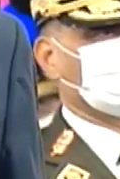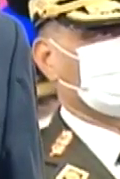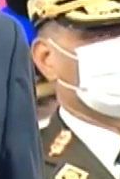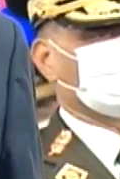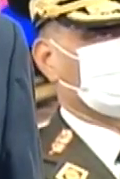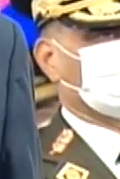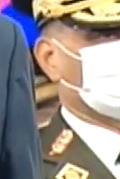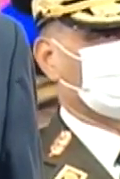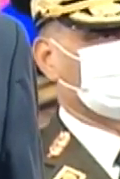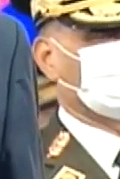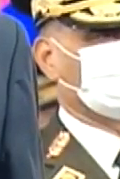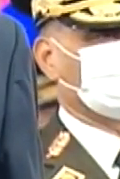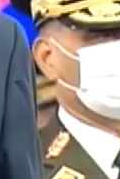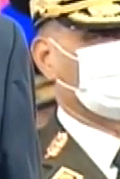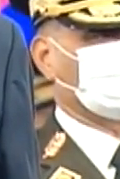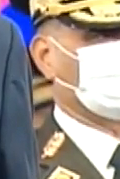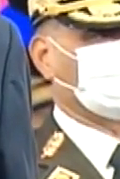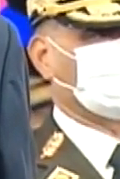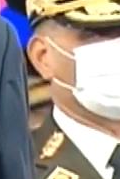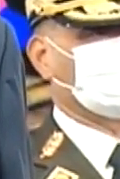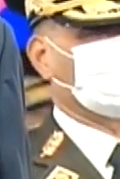saludar